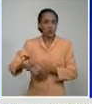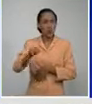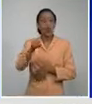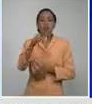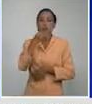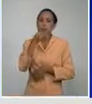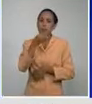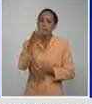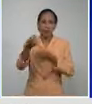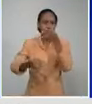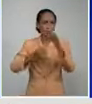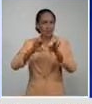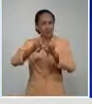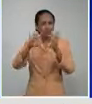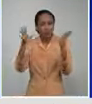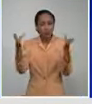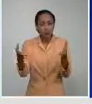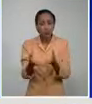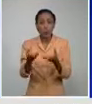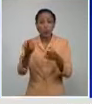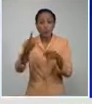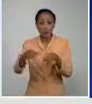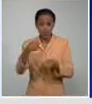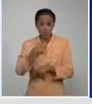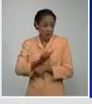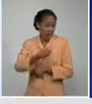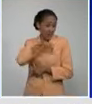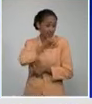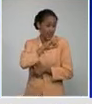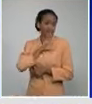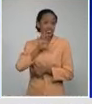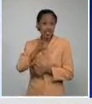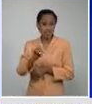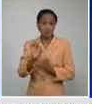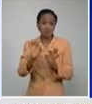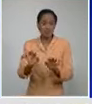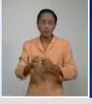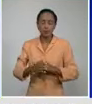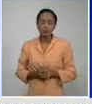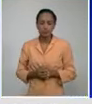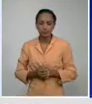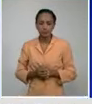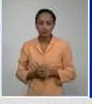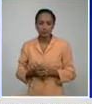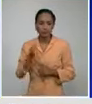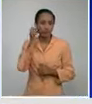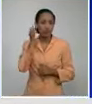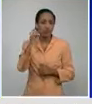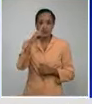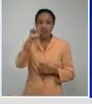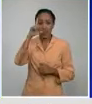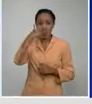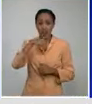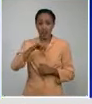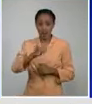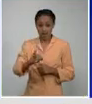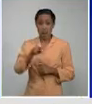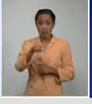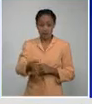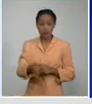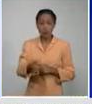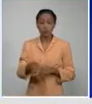una explicación. Pero yo ayer lo decía, el Instituto Finlay, con una tradición en